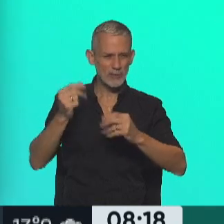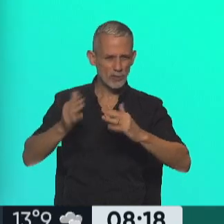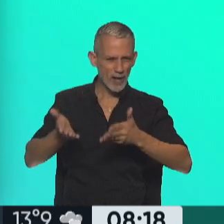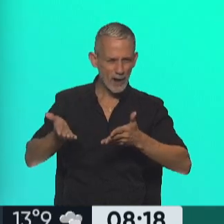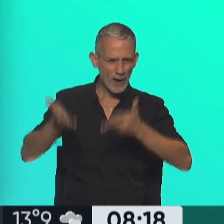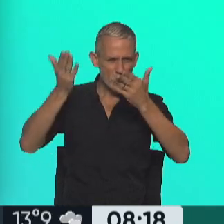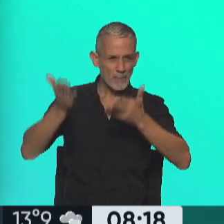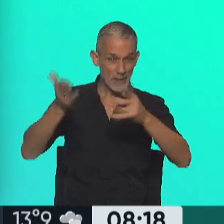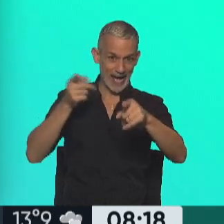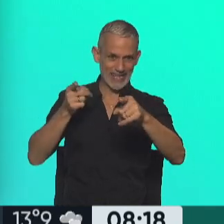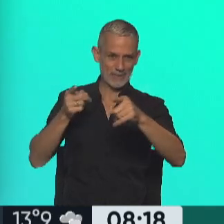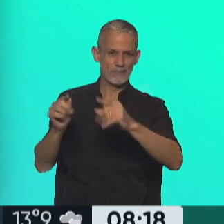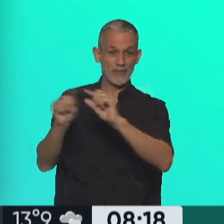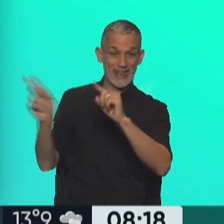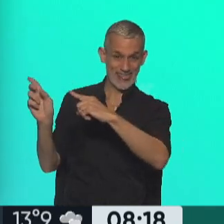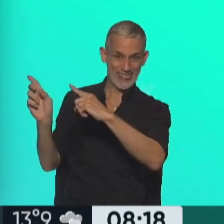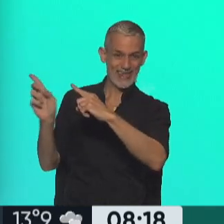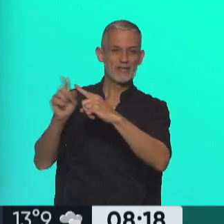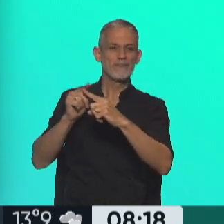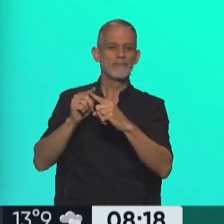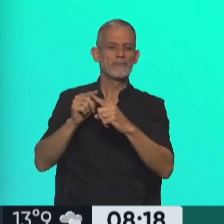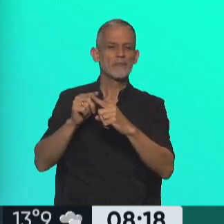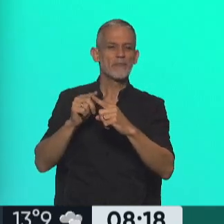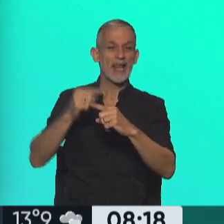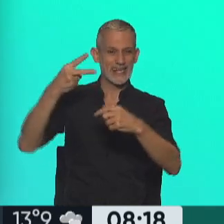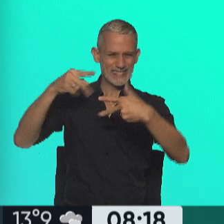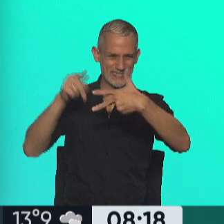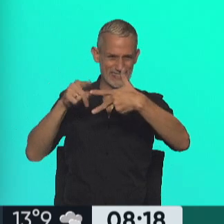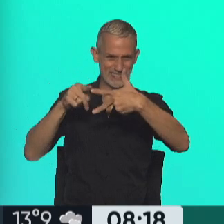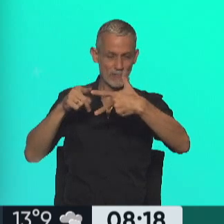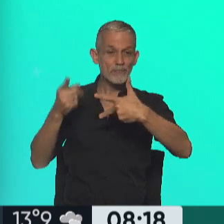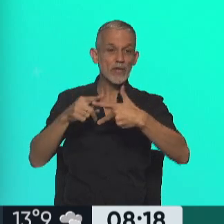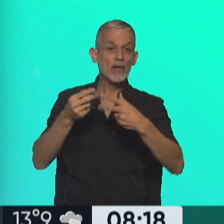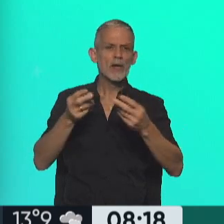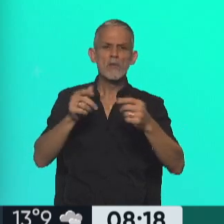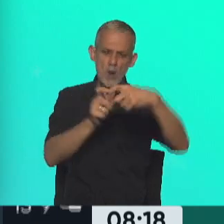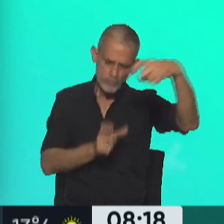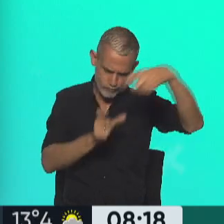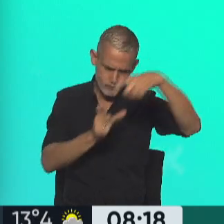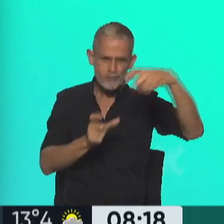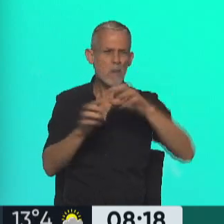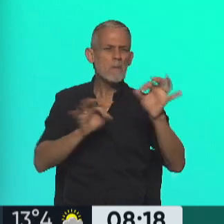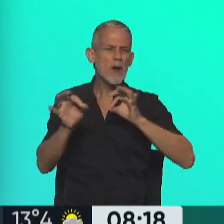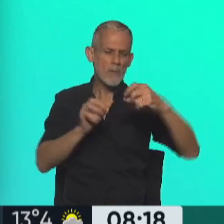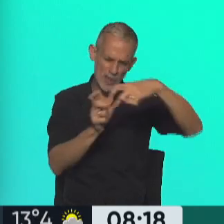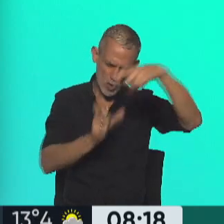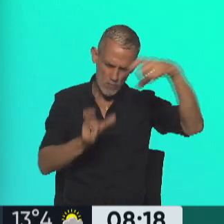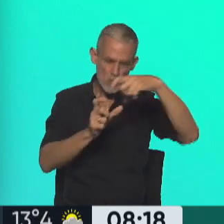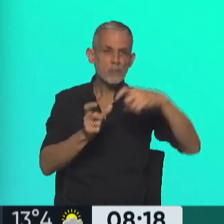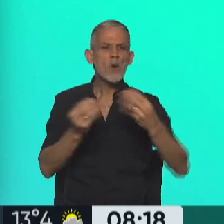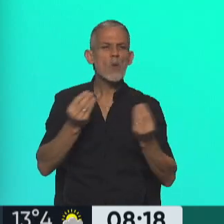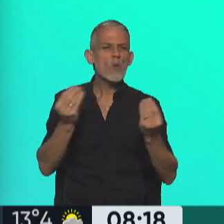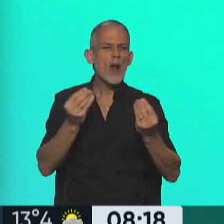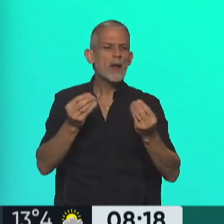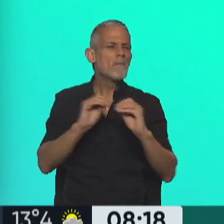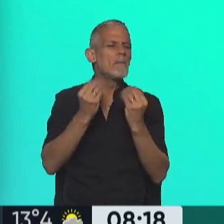en... ahí, eso Ahí es lo está, que te quería mostrar. la segunda. Ticket promedio, es decir, cuando la gente va al supermercado y consume, ¿cuál es el